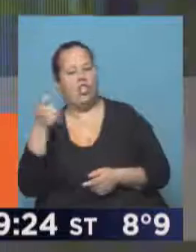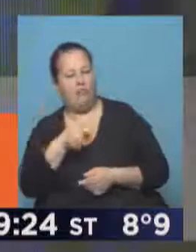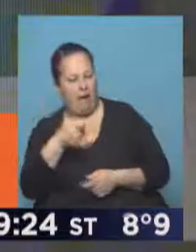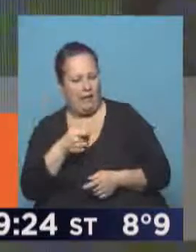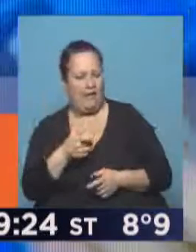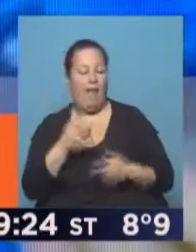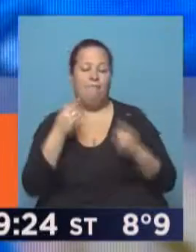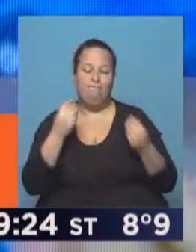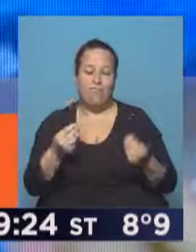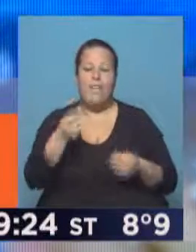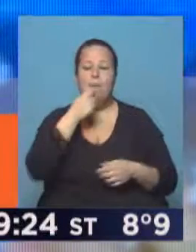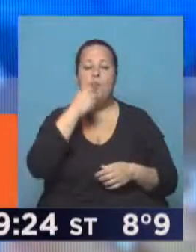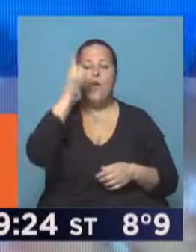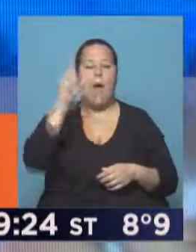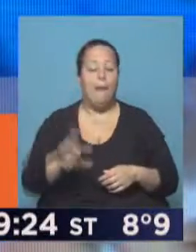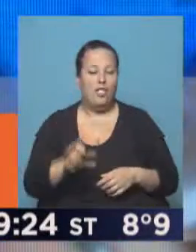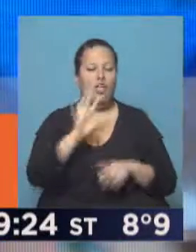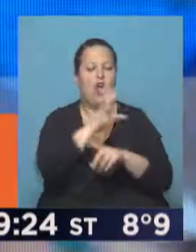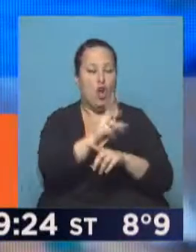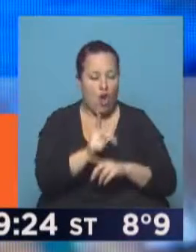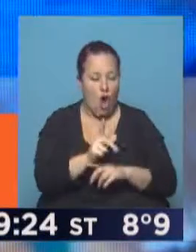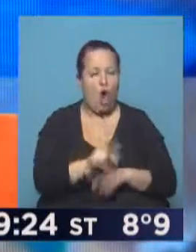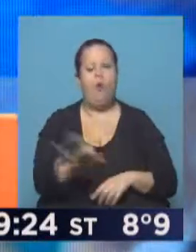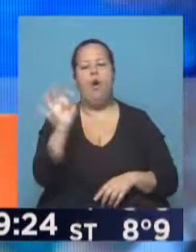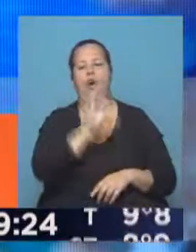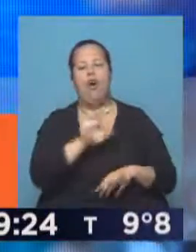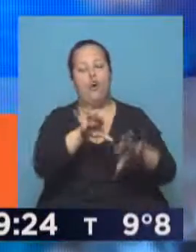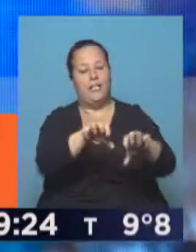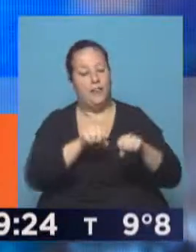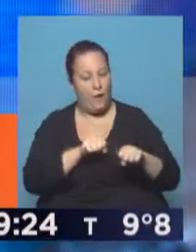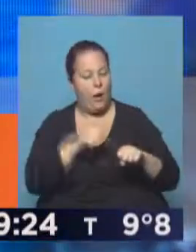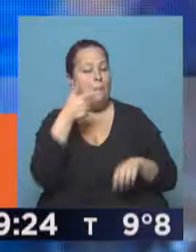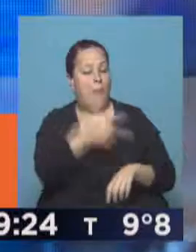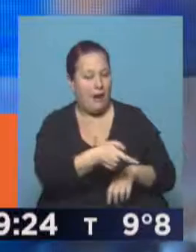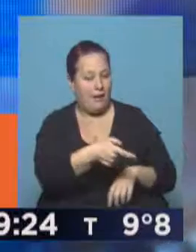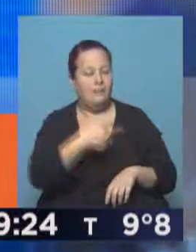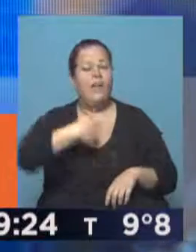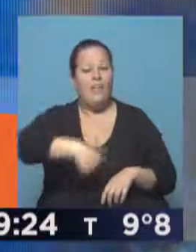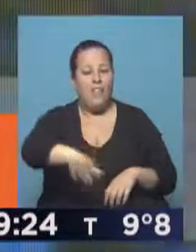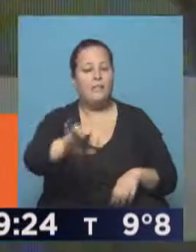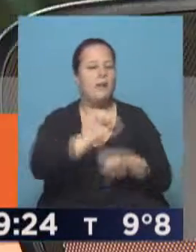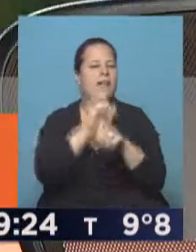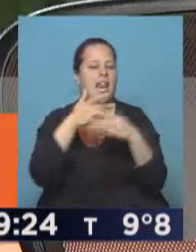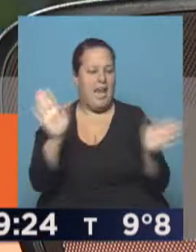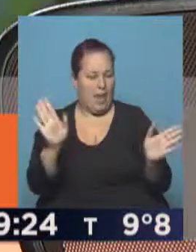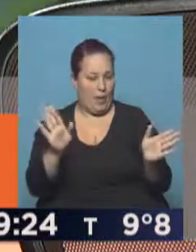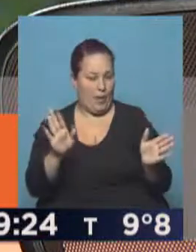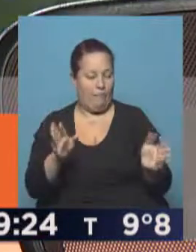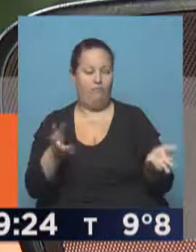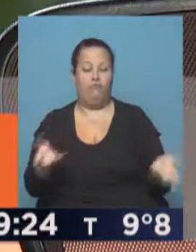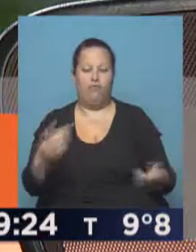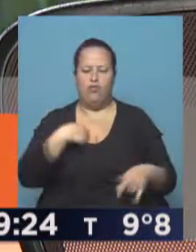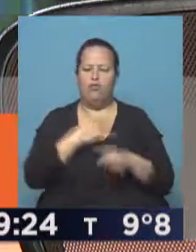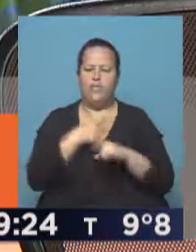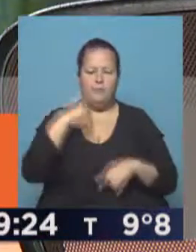De manera tal que cuando alguien roba o secuestra o mata, al poco tiempo está libre. Entonces yo